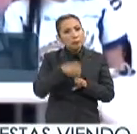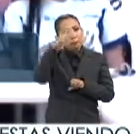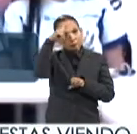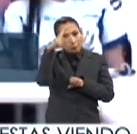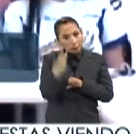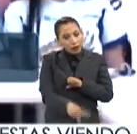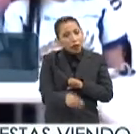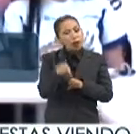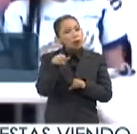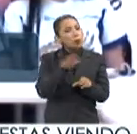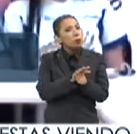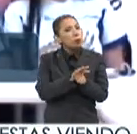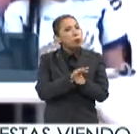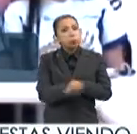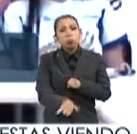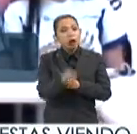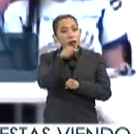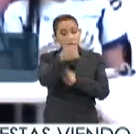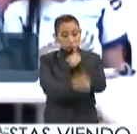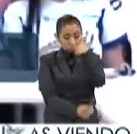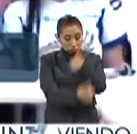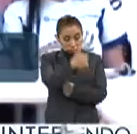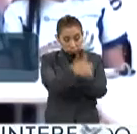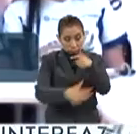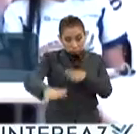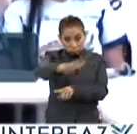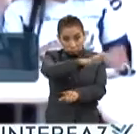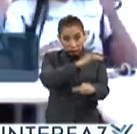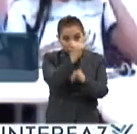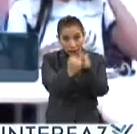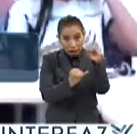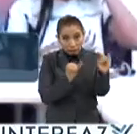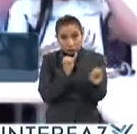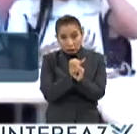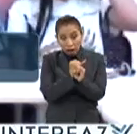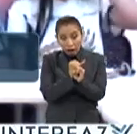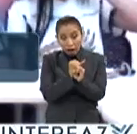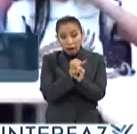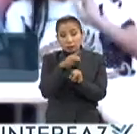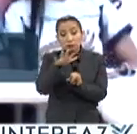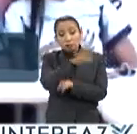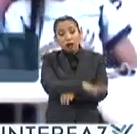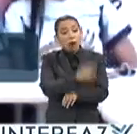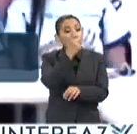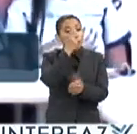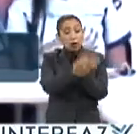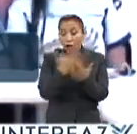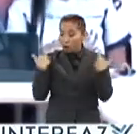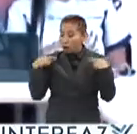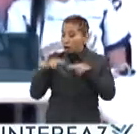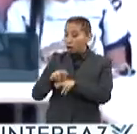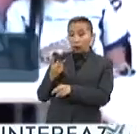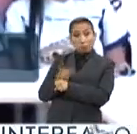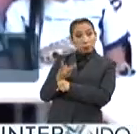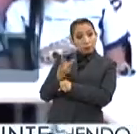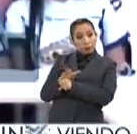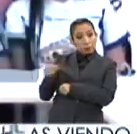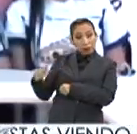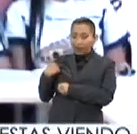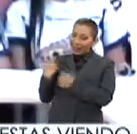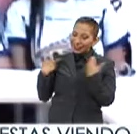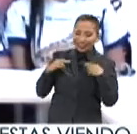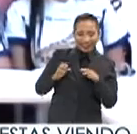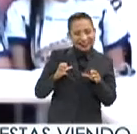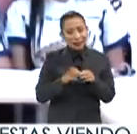México es que cuando compites en un ámbito internacional, no solamente representas a tu preparatoria, a tu estado, sino